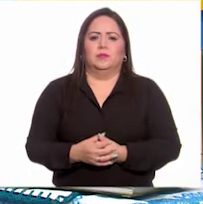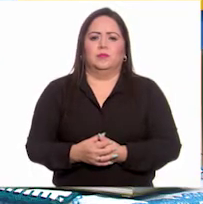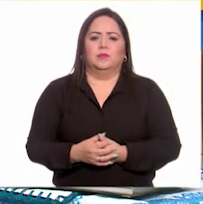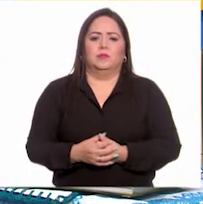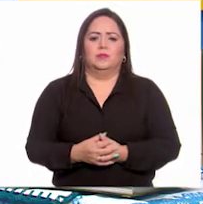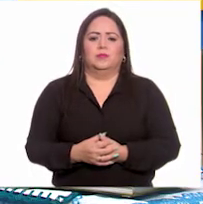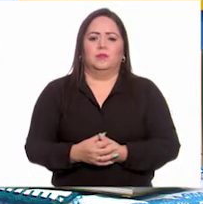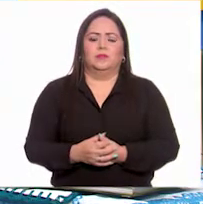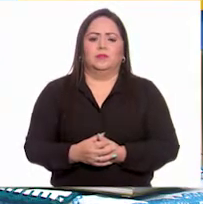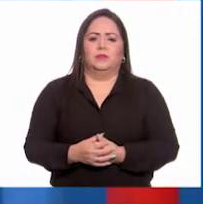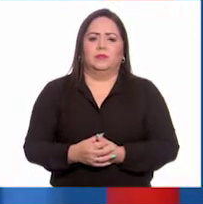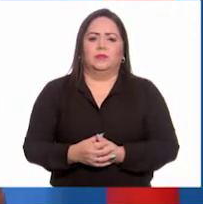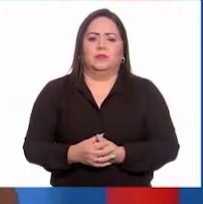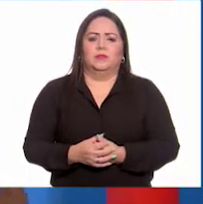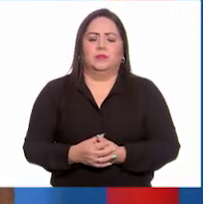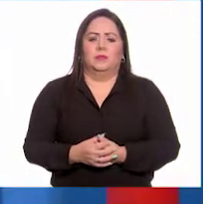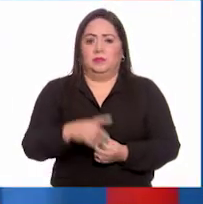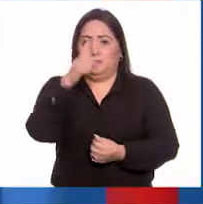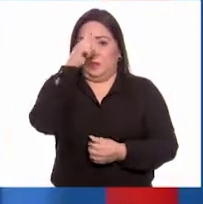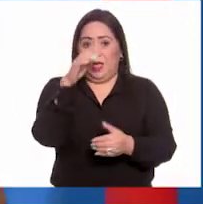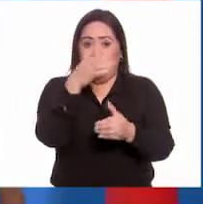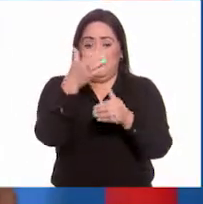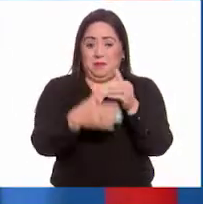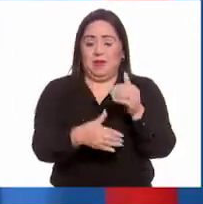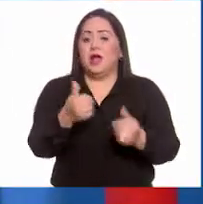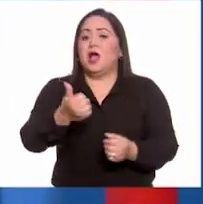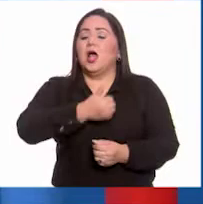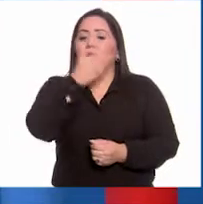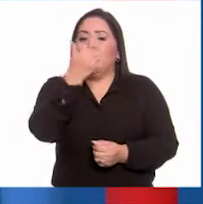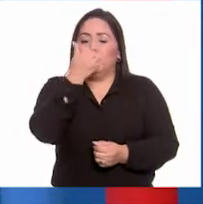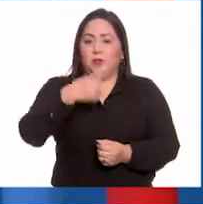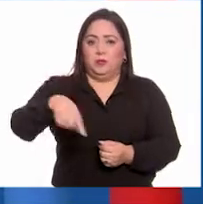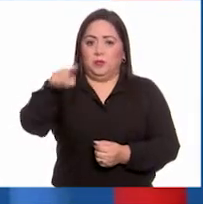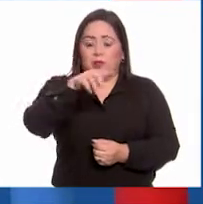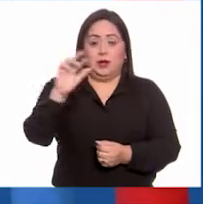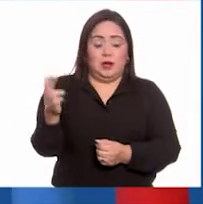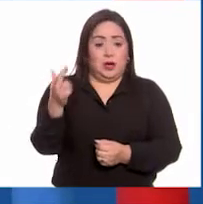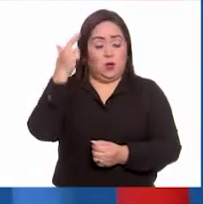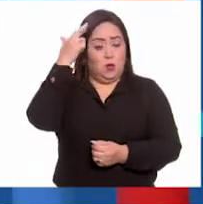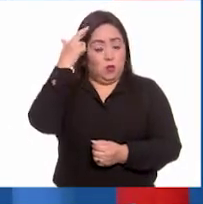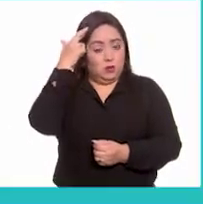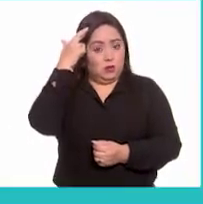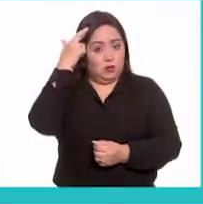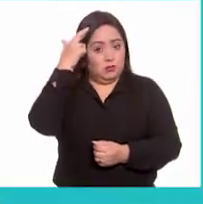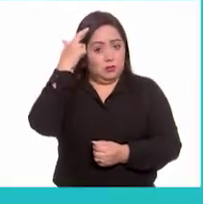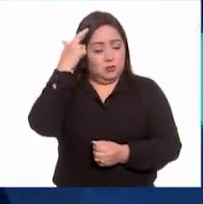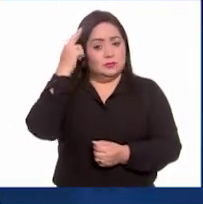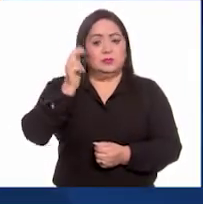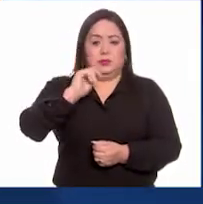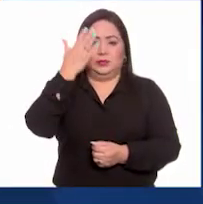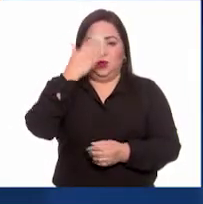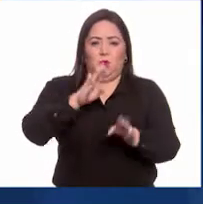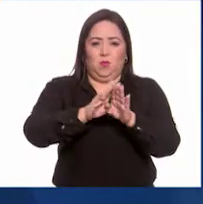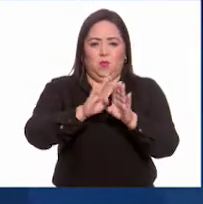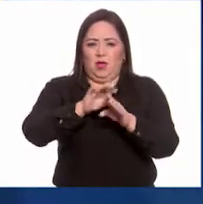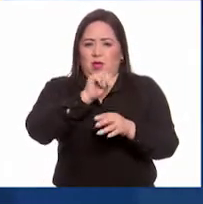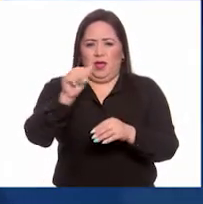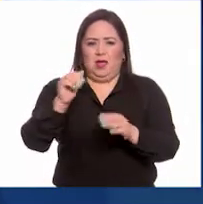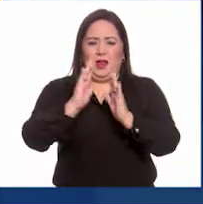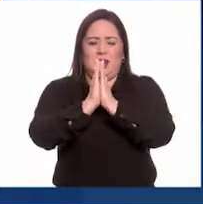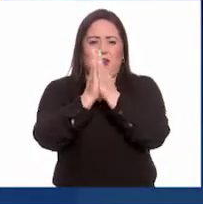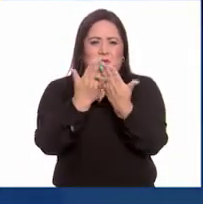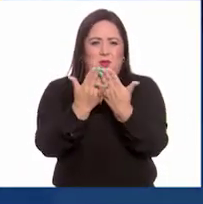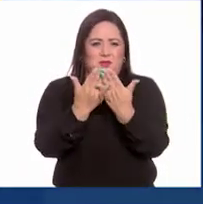cartonero. Para finalizar, alumnas y alumnos, recuerden que mediante la producción de